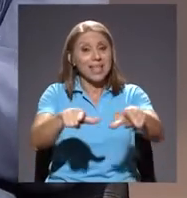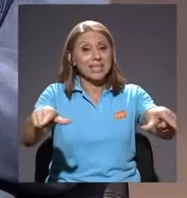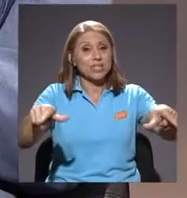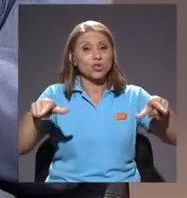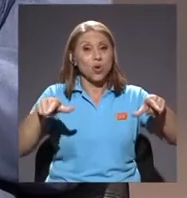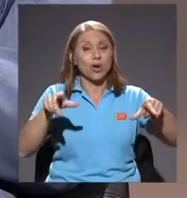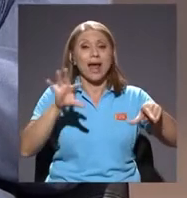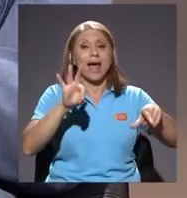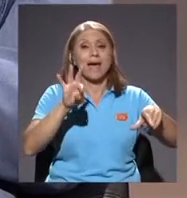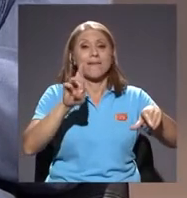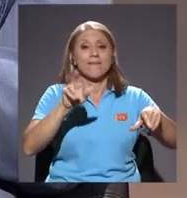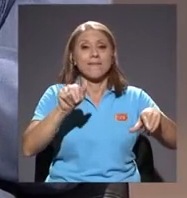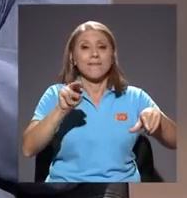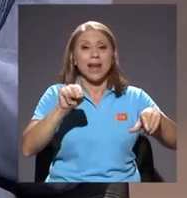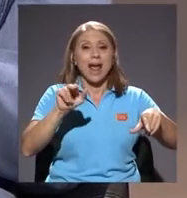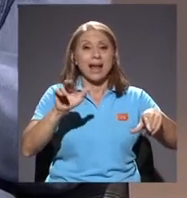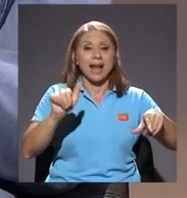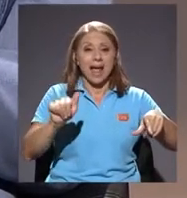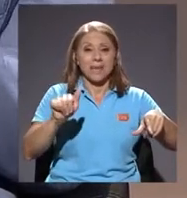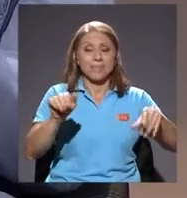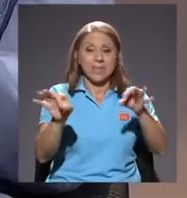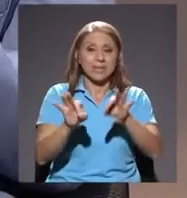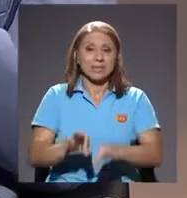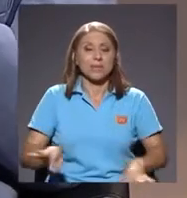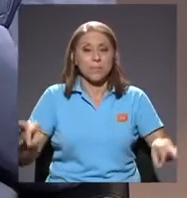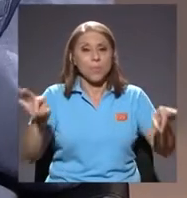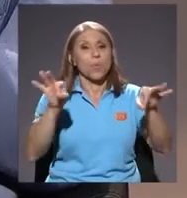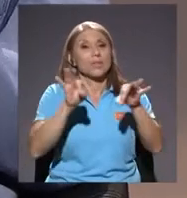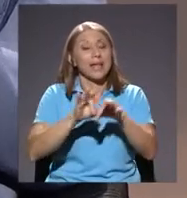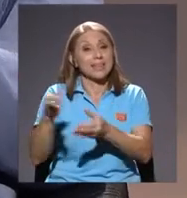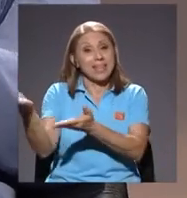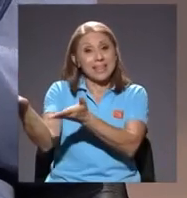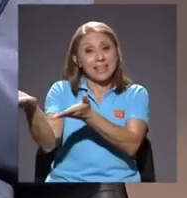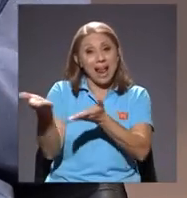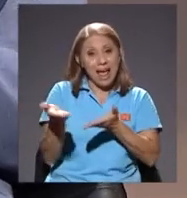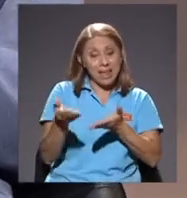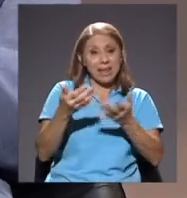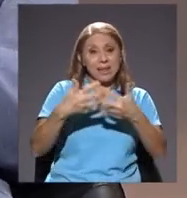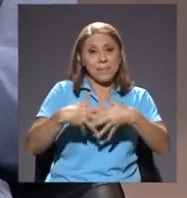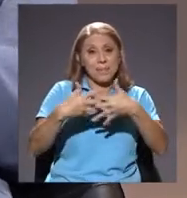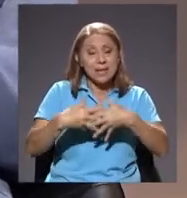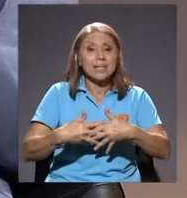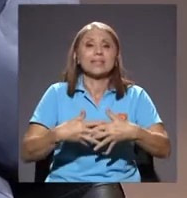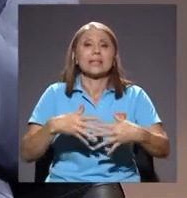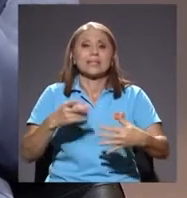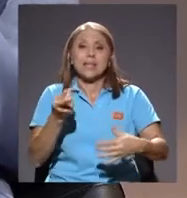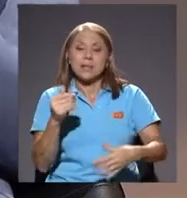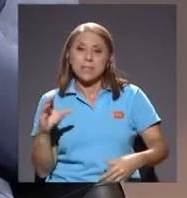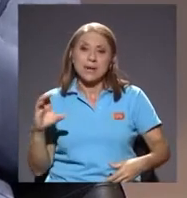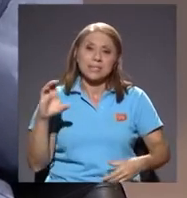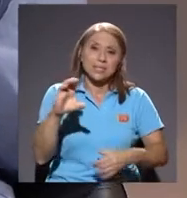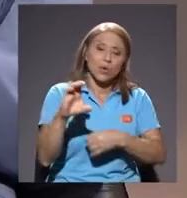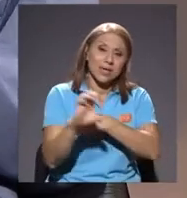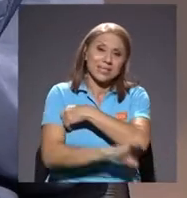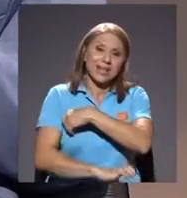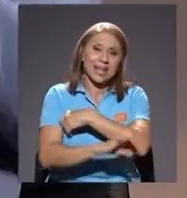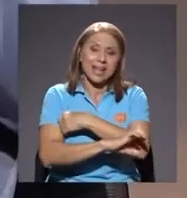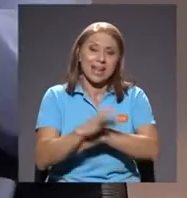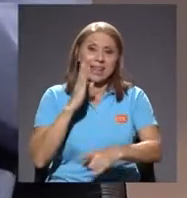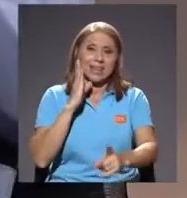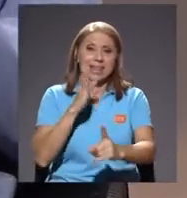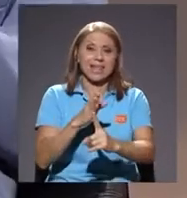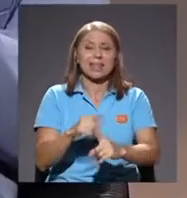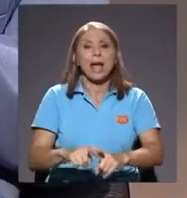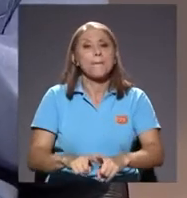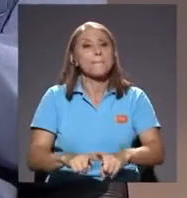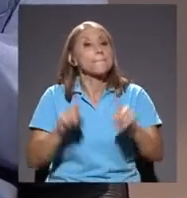importantes en la promoción de la inversión directa inversión extranjera directa pero